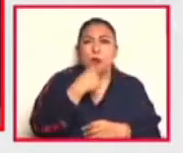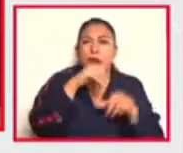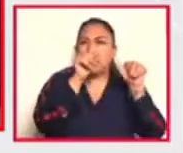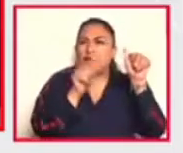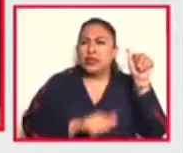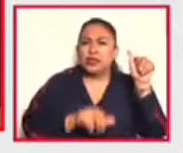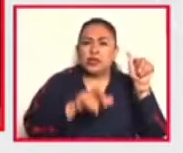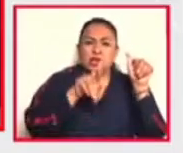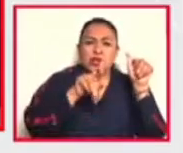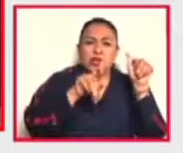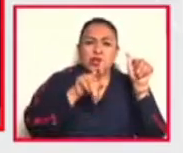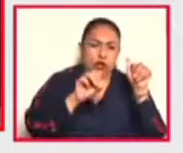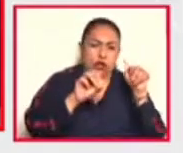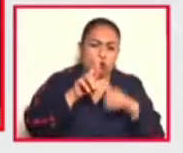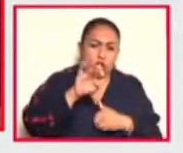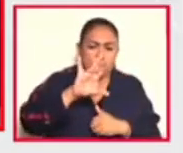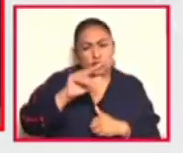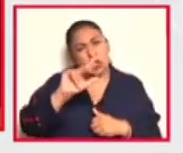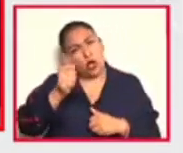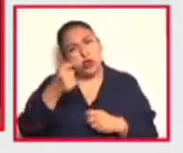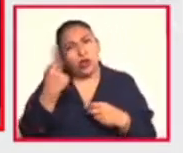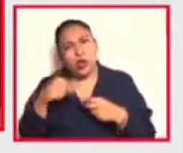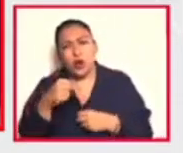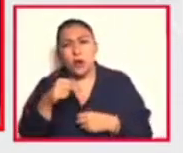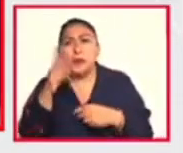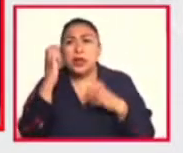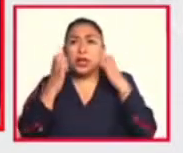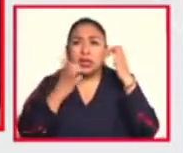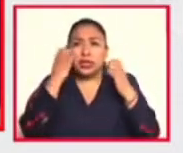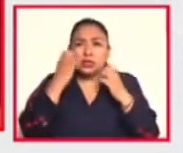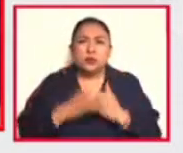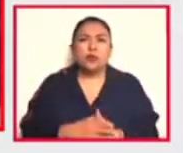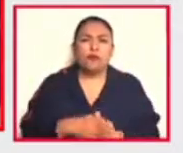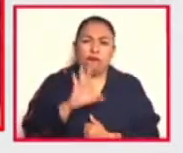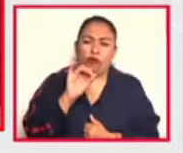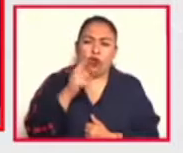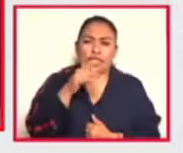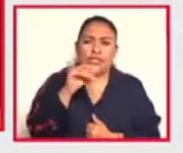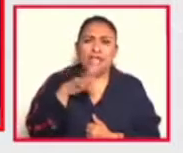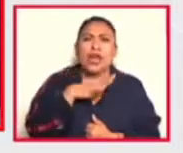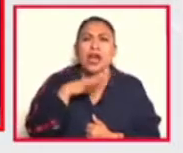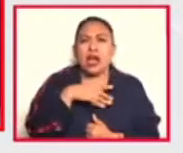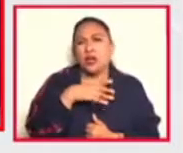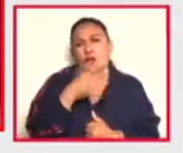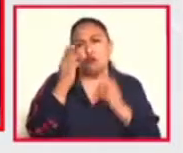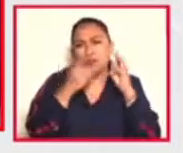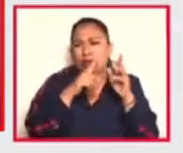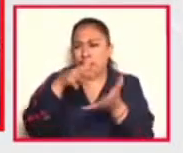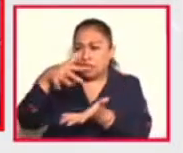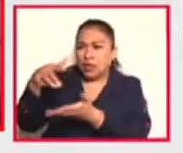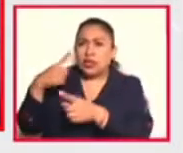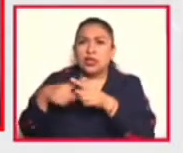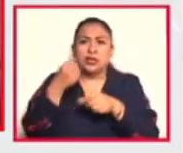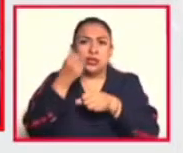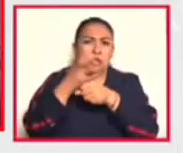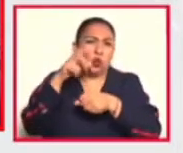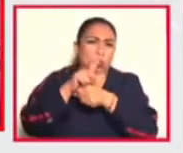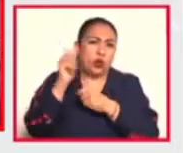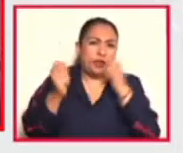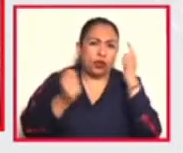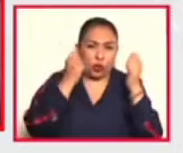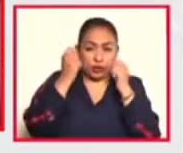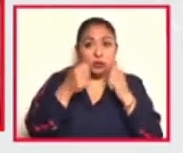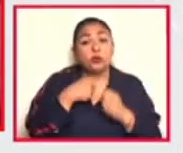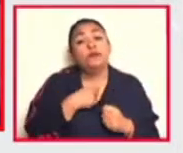Rocha. Y otra que se llama Fugacidad, con acervo museográfico de la Secretaría de Cultura y Turismo. Debido a la